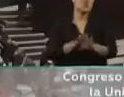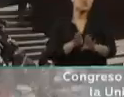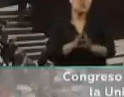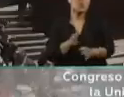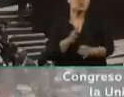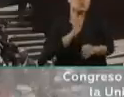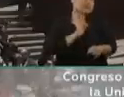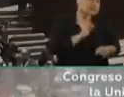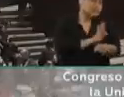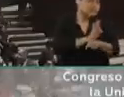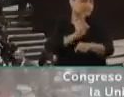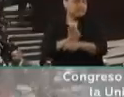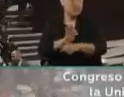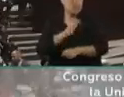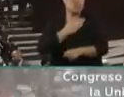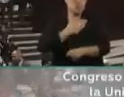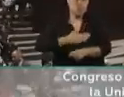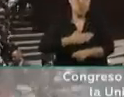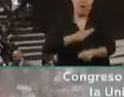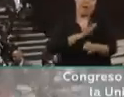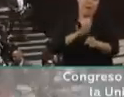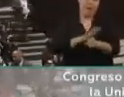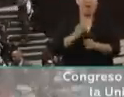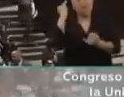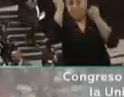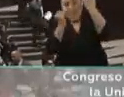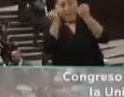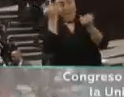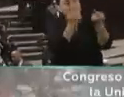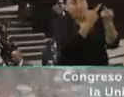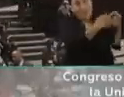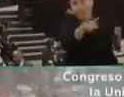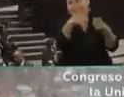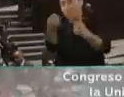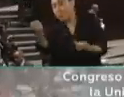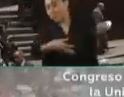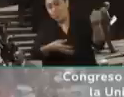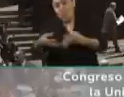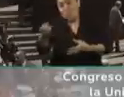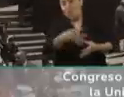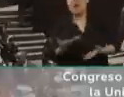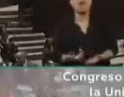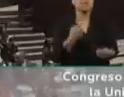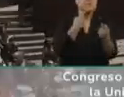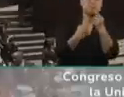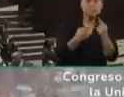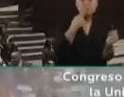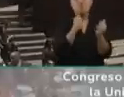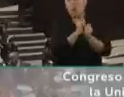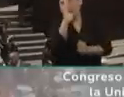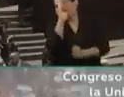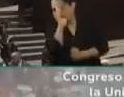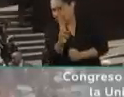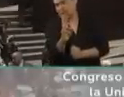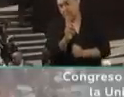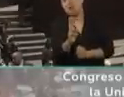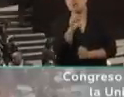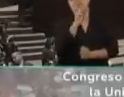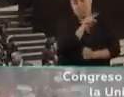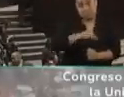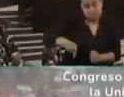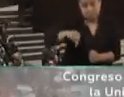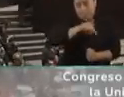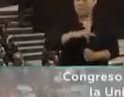fortalece en la diversidad de ideas, en la confrontación respetuosa de posturas y en la capacidad de